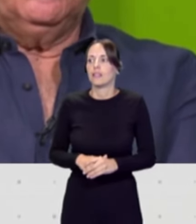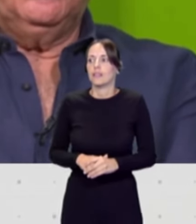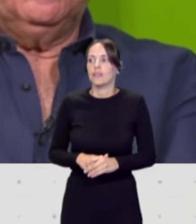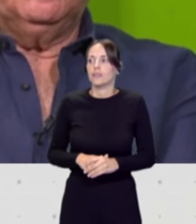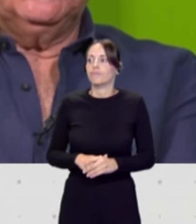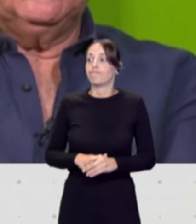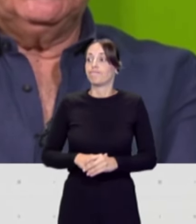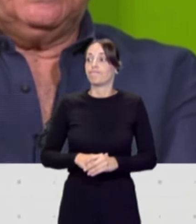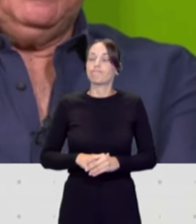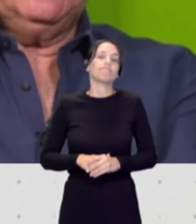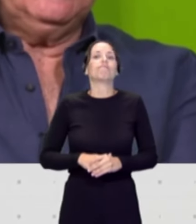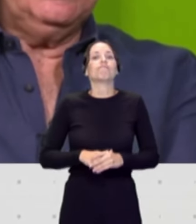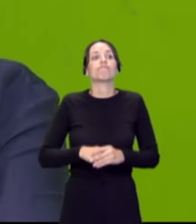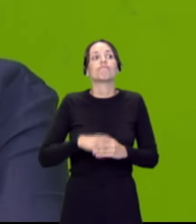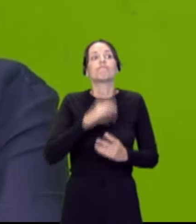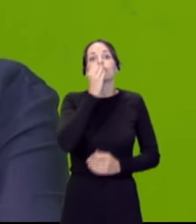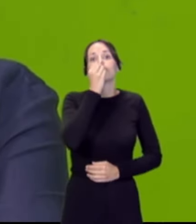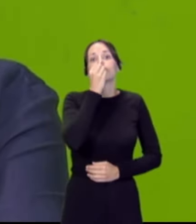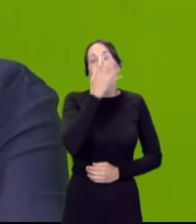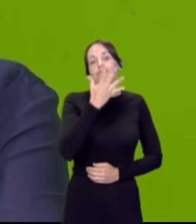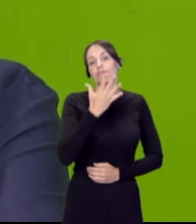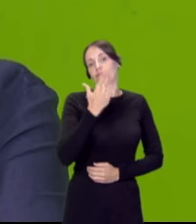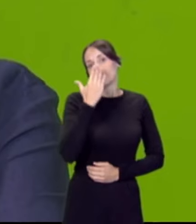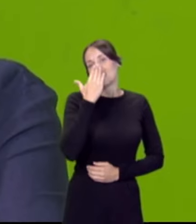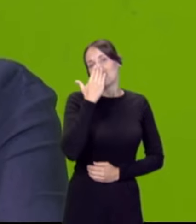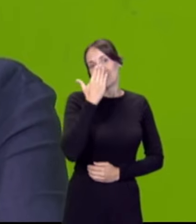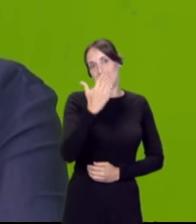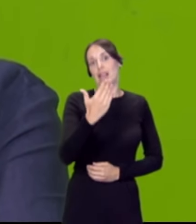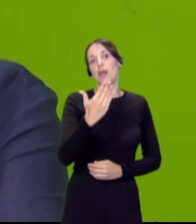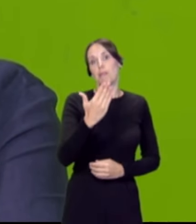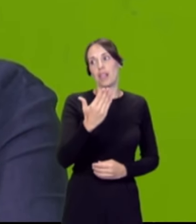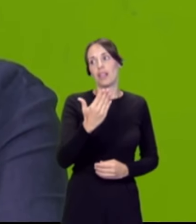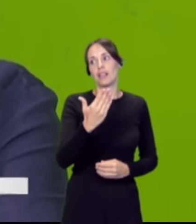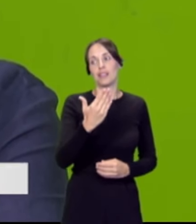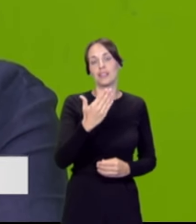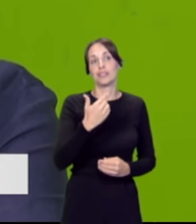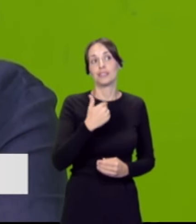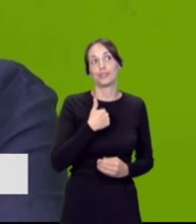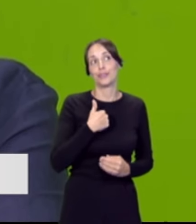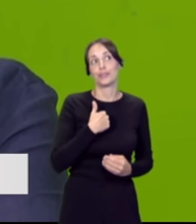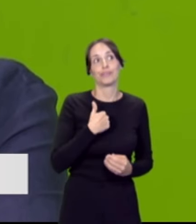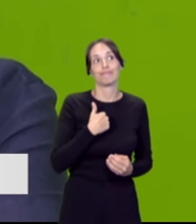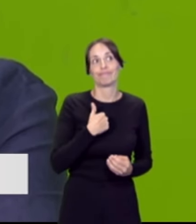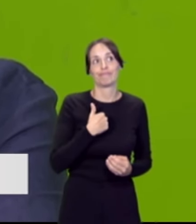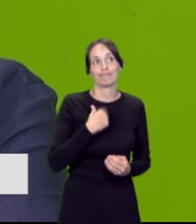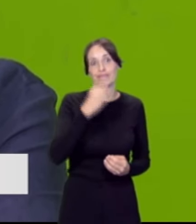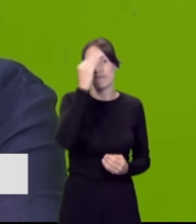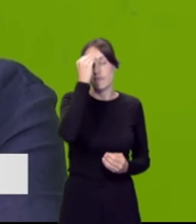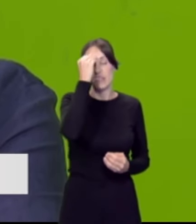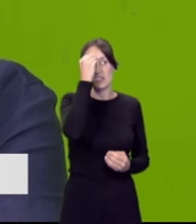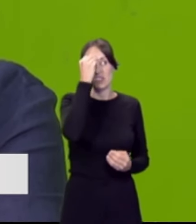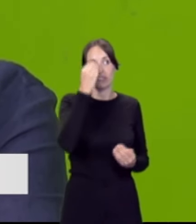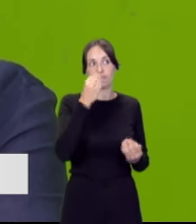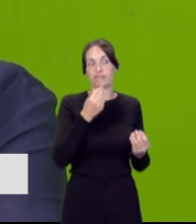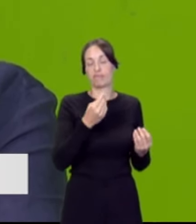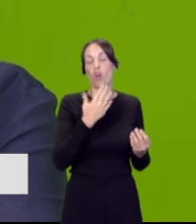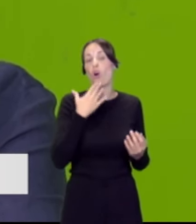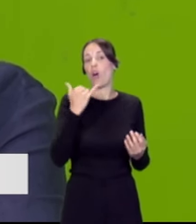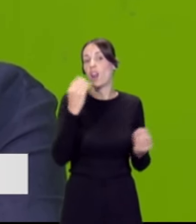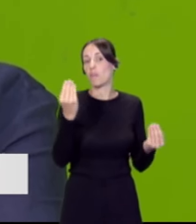Bueno, yo sinceramente esperaría mucho más de lo que creo esperar. ¿Por qué? Porque ya adoptaron en su día